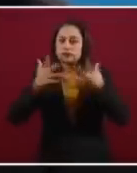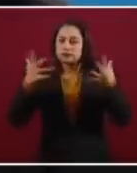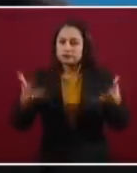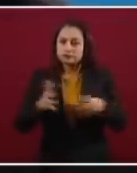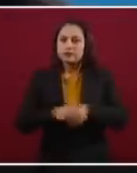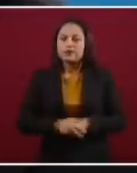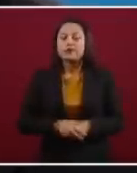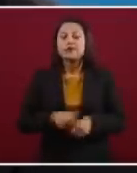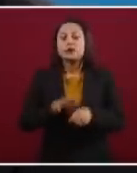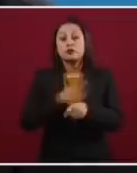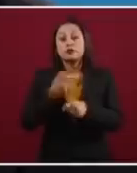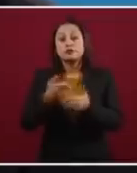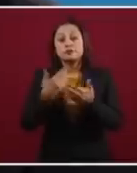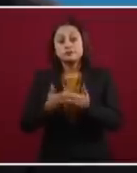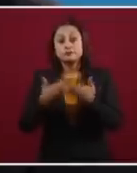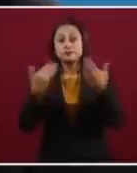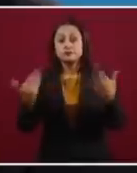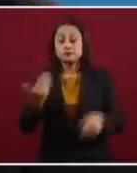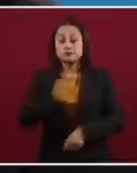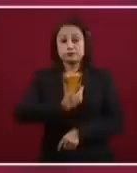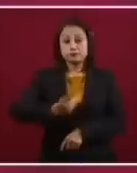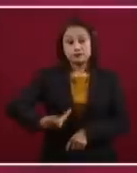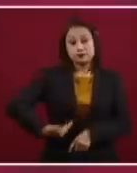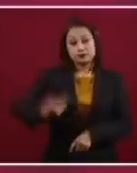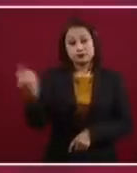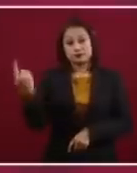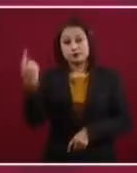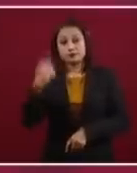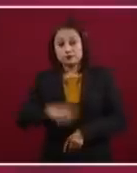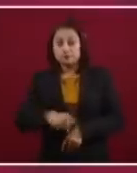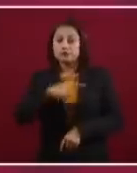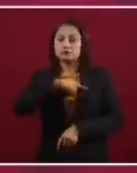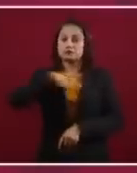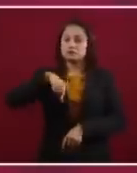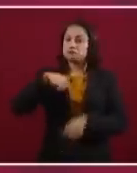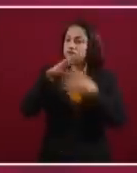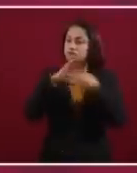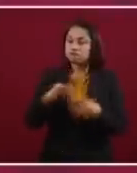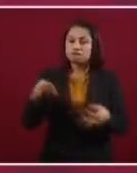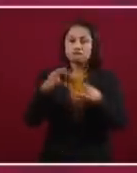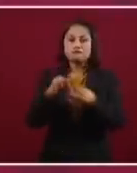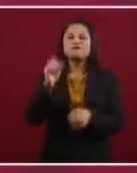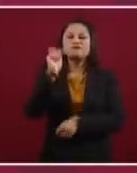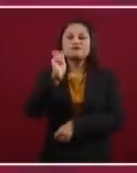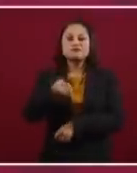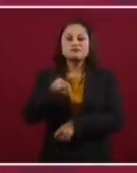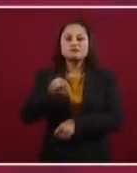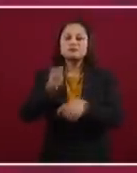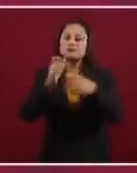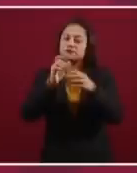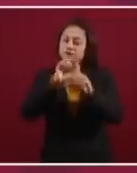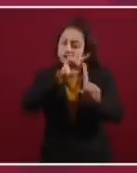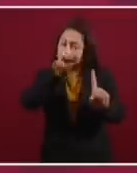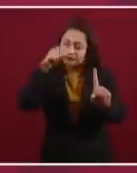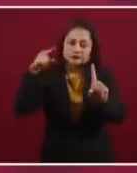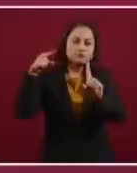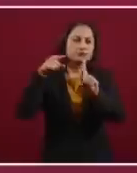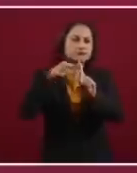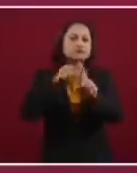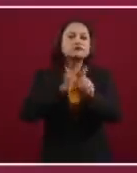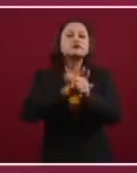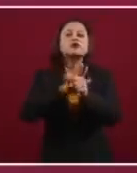mensaje la instrucción del presidente es tener muy claro que nuestro funcionamiento es